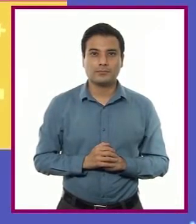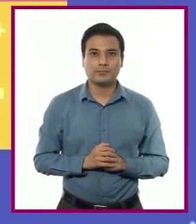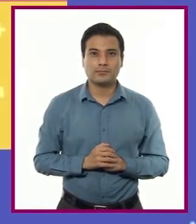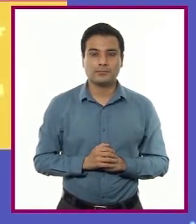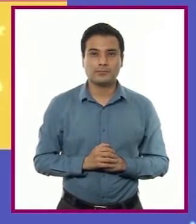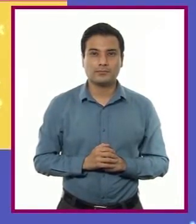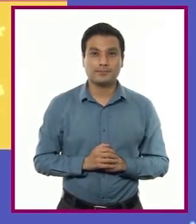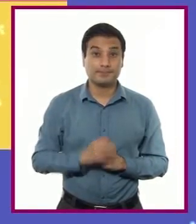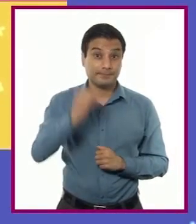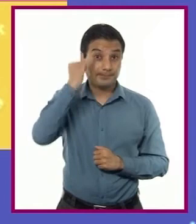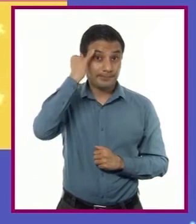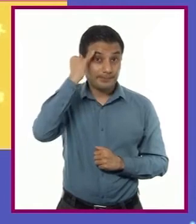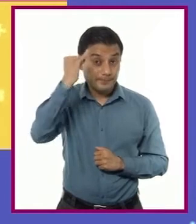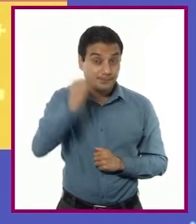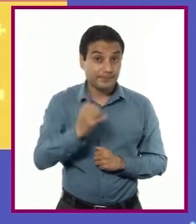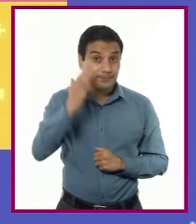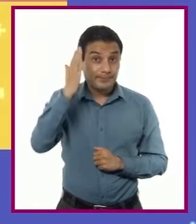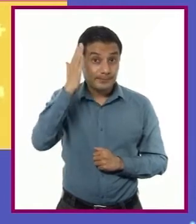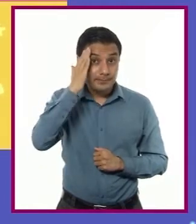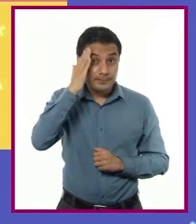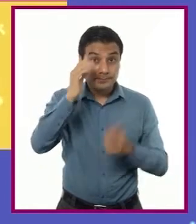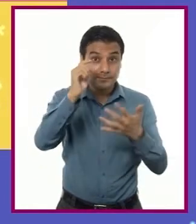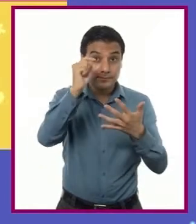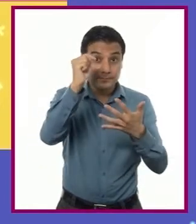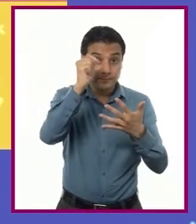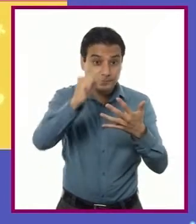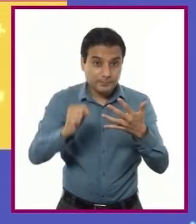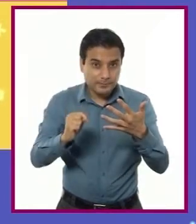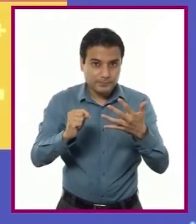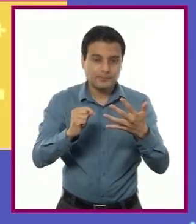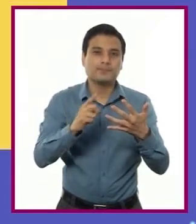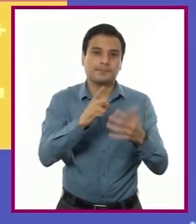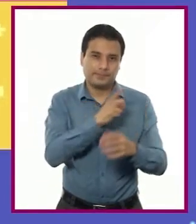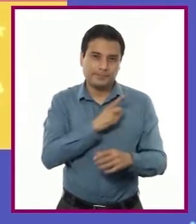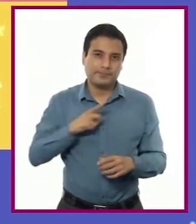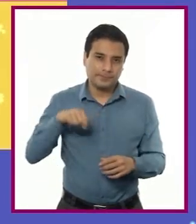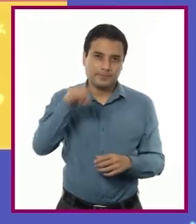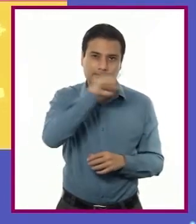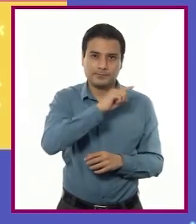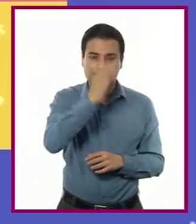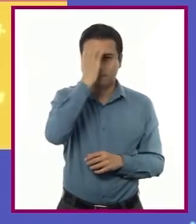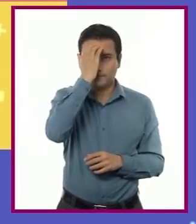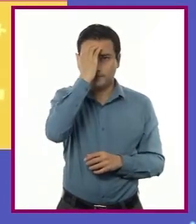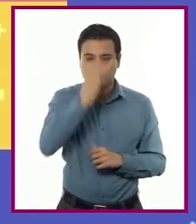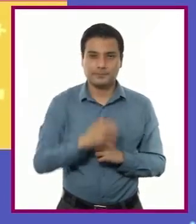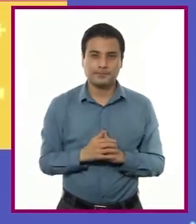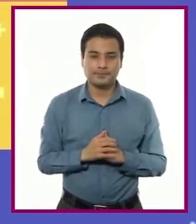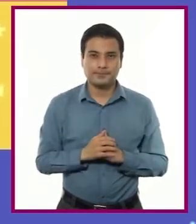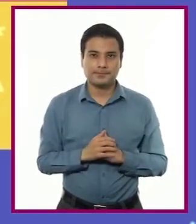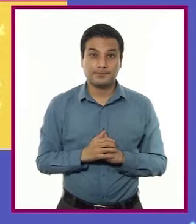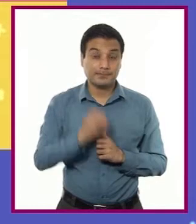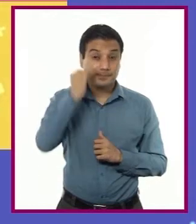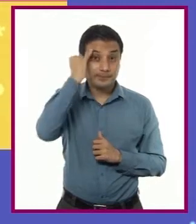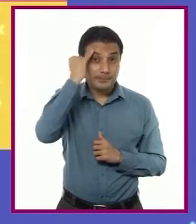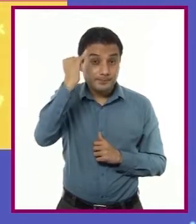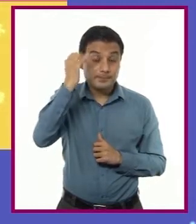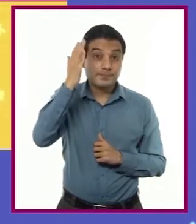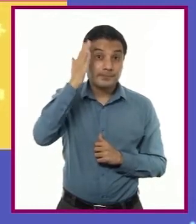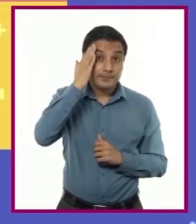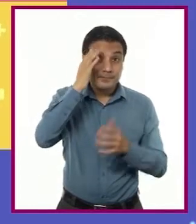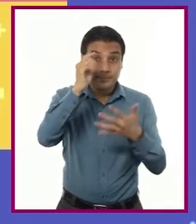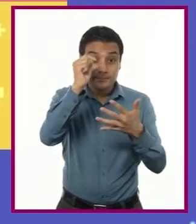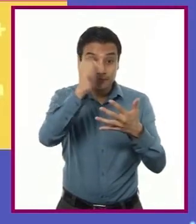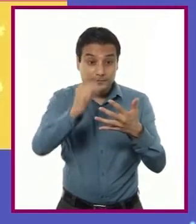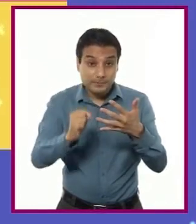Identificar las ideas principales es una habilidad básica para comprender un texto. En general, las ideas principales sintetizan